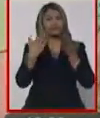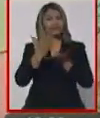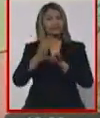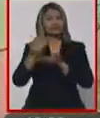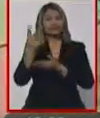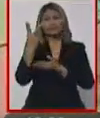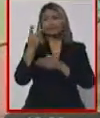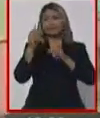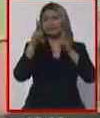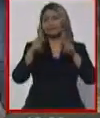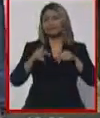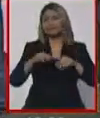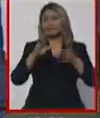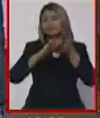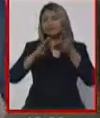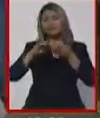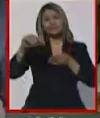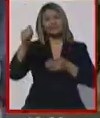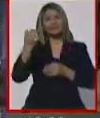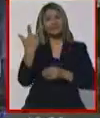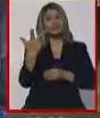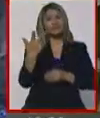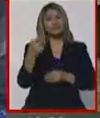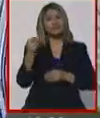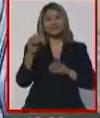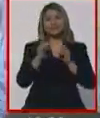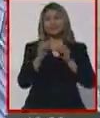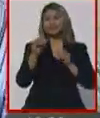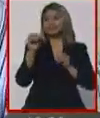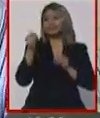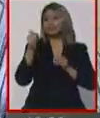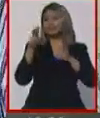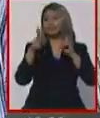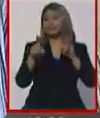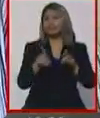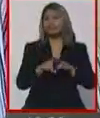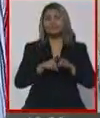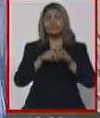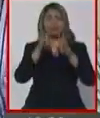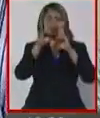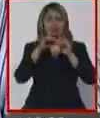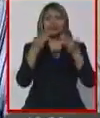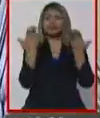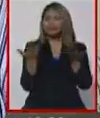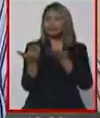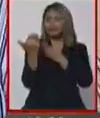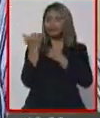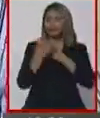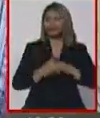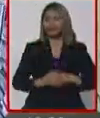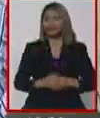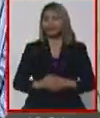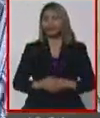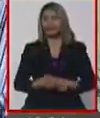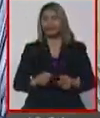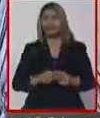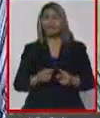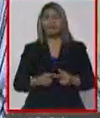2 personas indultadas, otro abogado sacó unas 3. Más de 10 no salieron, honestamente hablando, ¿no? Aquí en Santa Cruz.